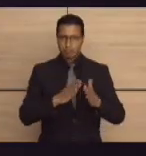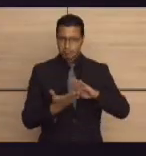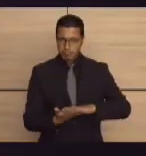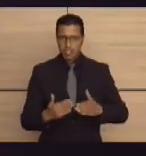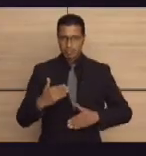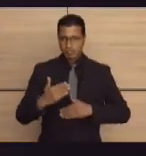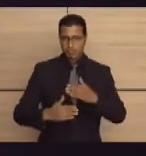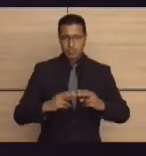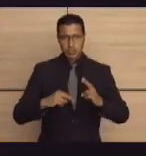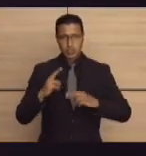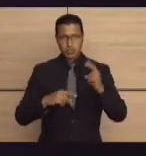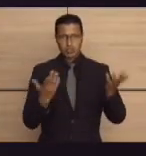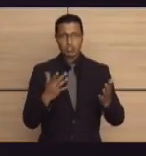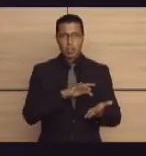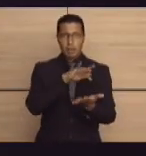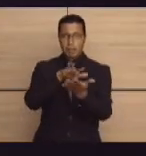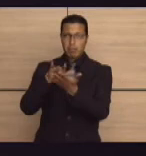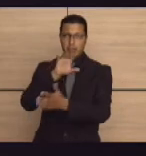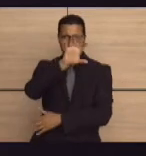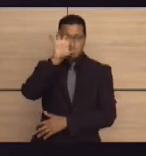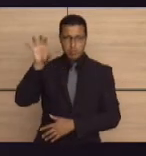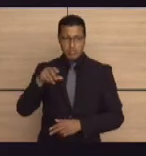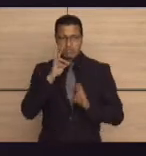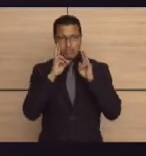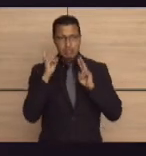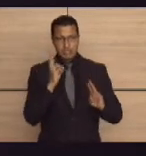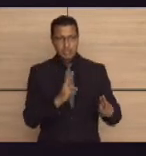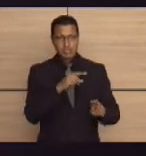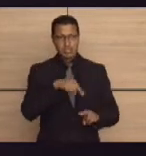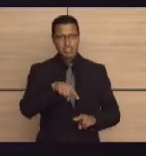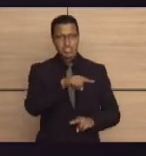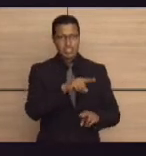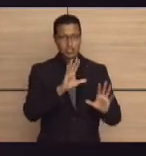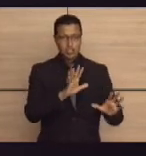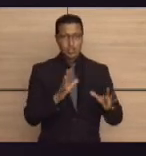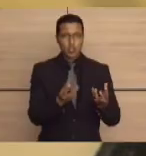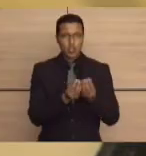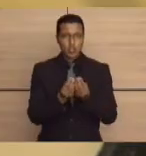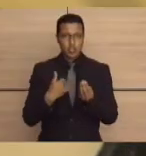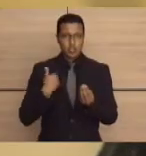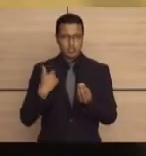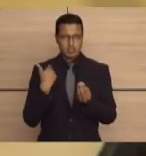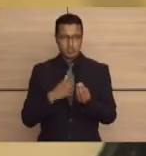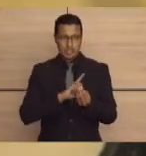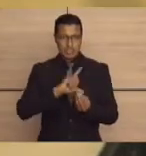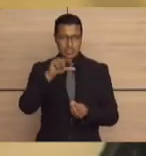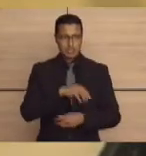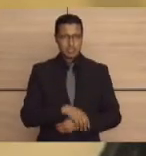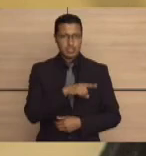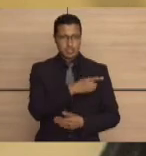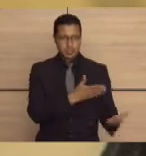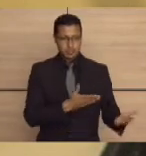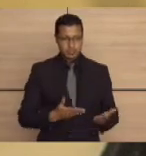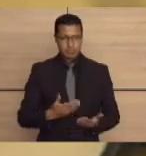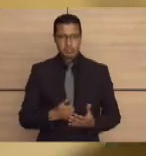local en varios países y ha sido reconocido por su labor en la Cumbre Mundial de Jóvenes Líderes. Es un gusto contar con Andrés en este